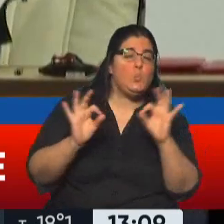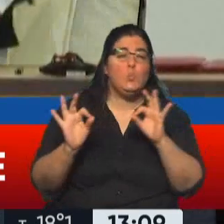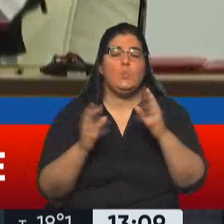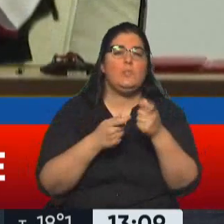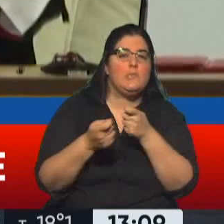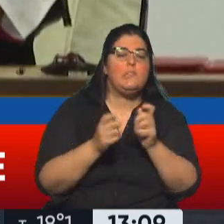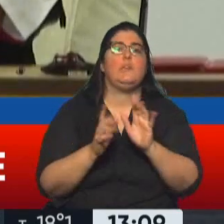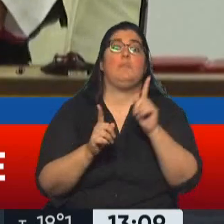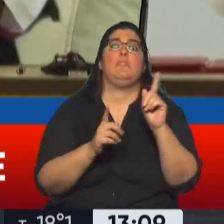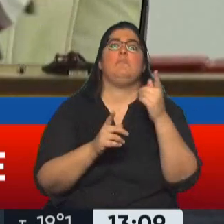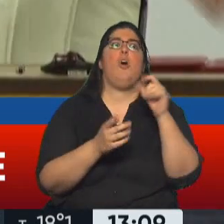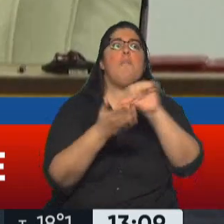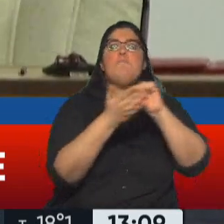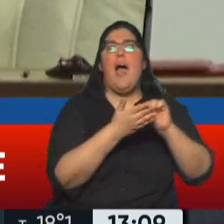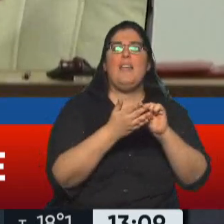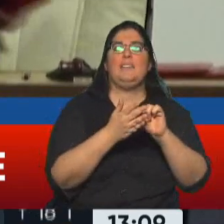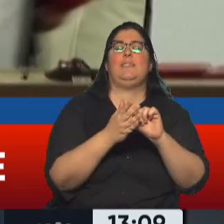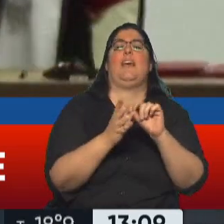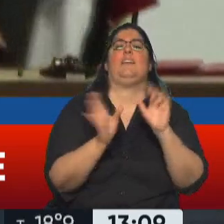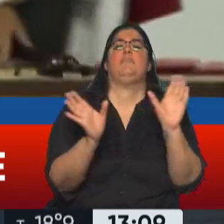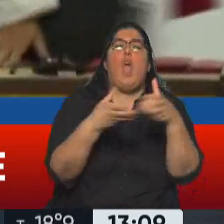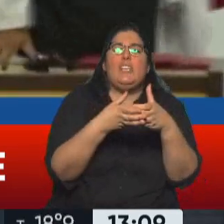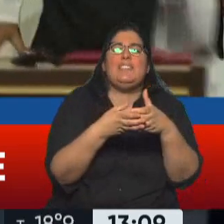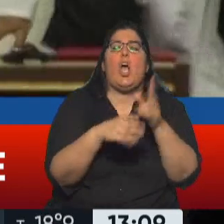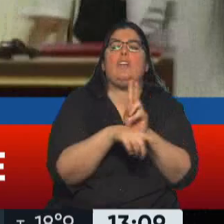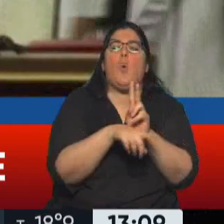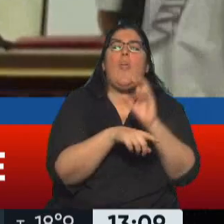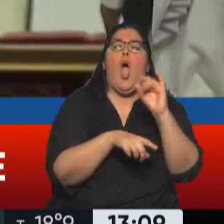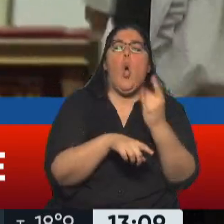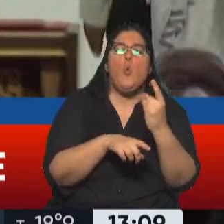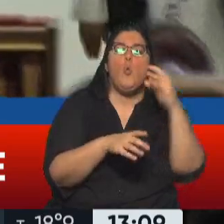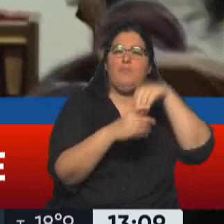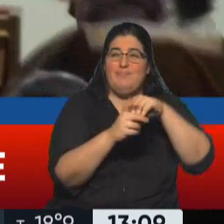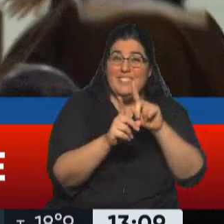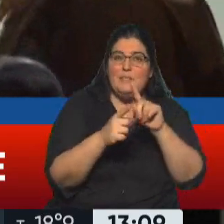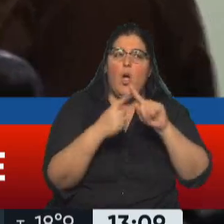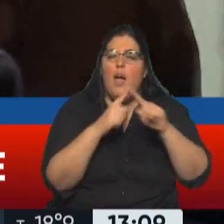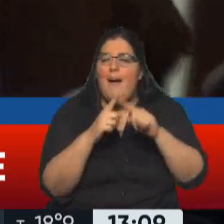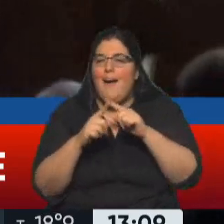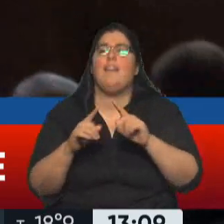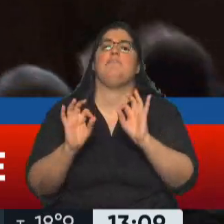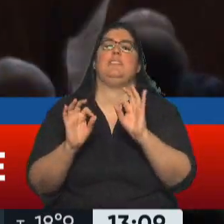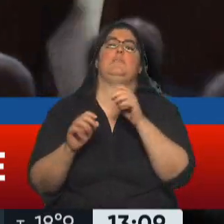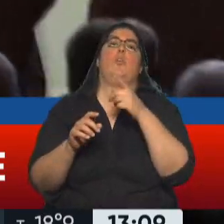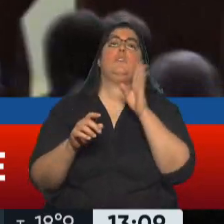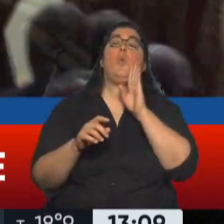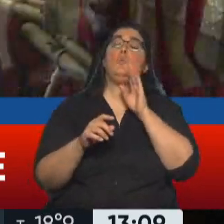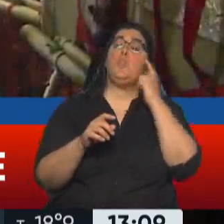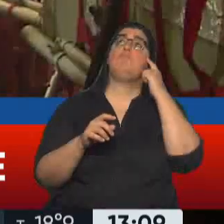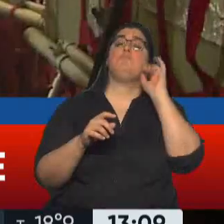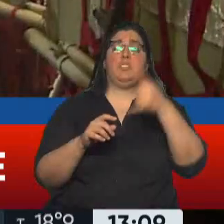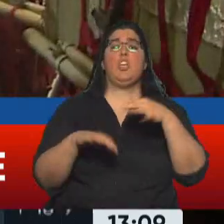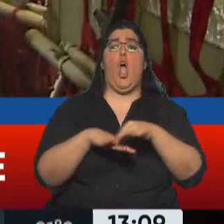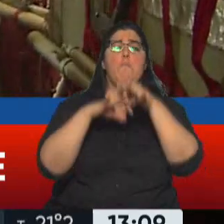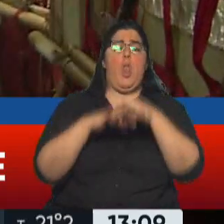con pleno apoyo de los países que integran el Consejo de Seguridad de la ONU, por el cual Estados Unidos se comprometió a retirar sus